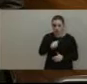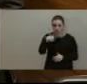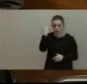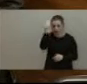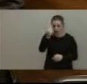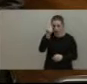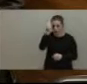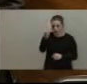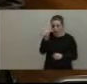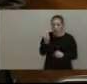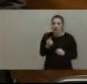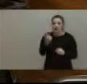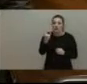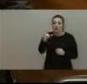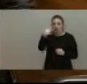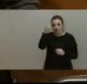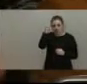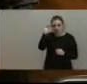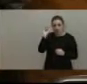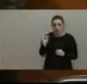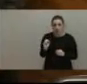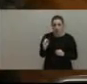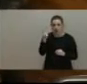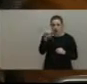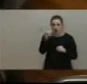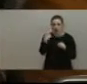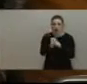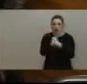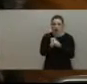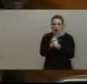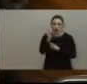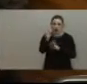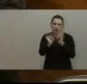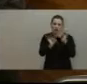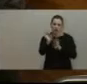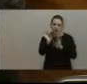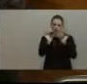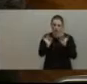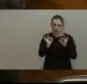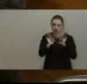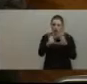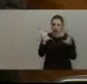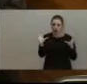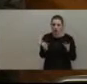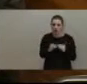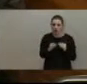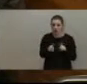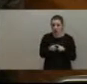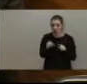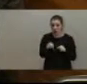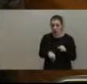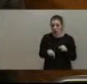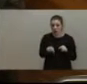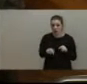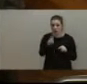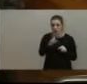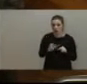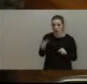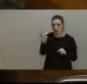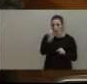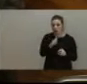pensamos que uno de los mayores riesgos de trabajar con índices sintéticos y globales, como este de la Unión